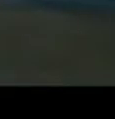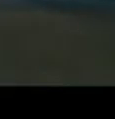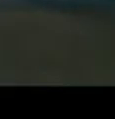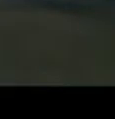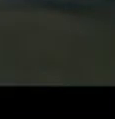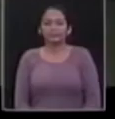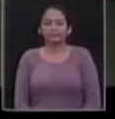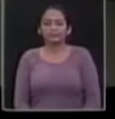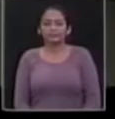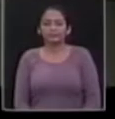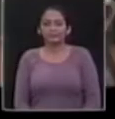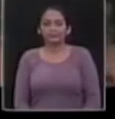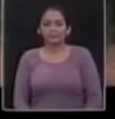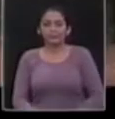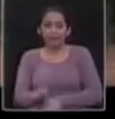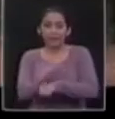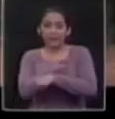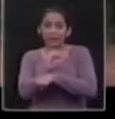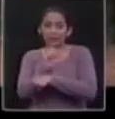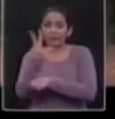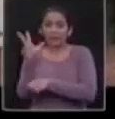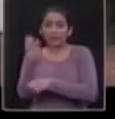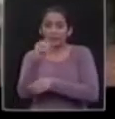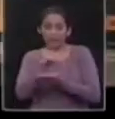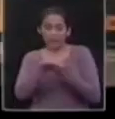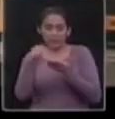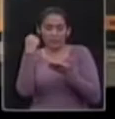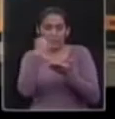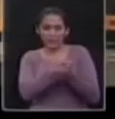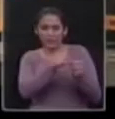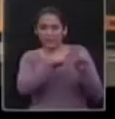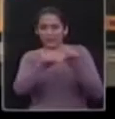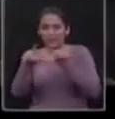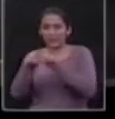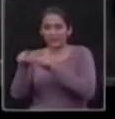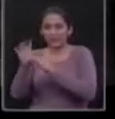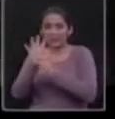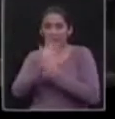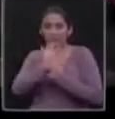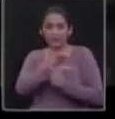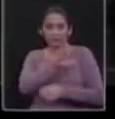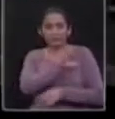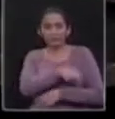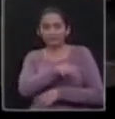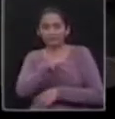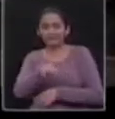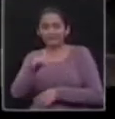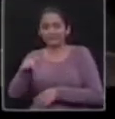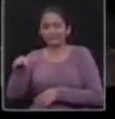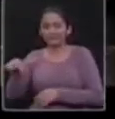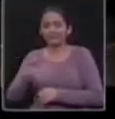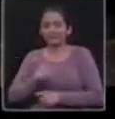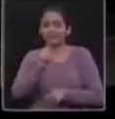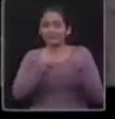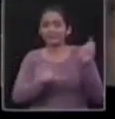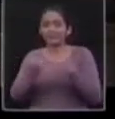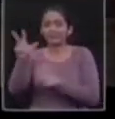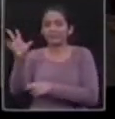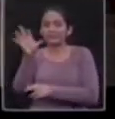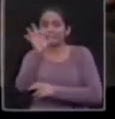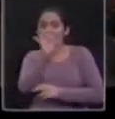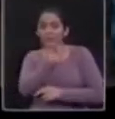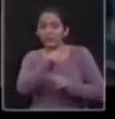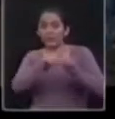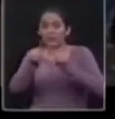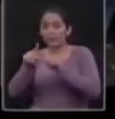Más de 30 marcas de vehículos se presentaron en el Auto Show 2017. El evento reunió a 39 expositores, quienes mostraron más